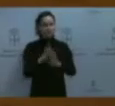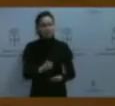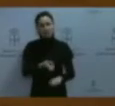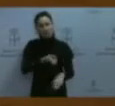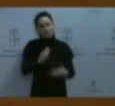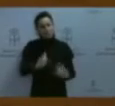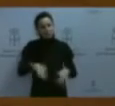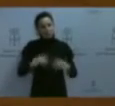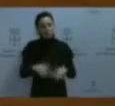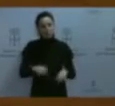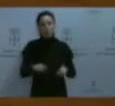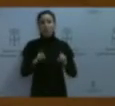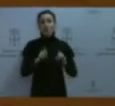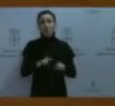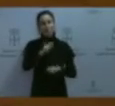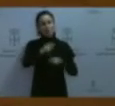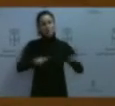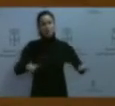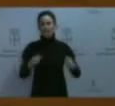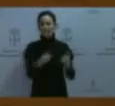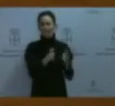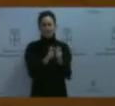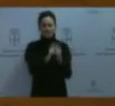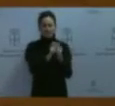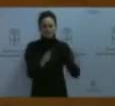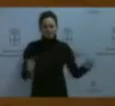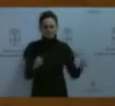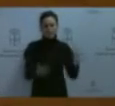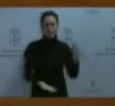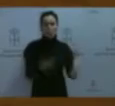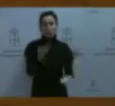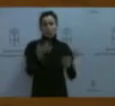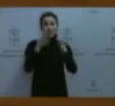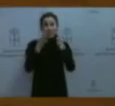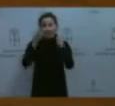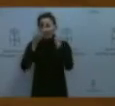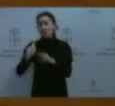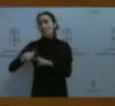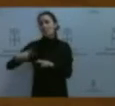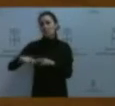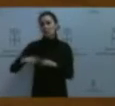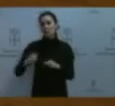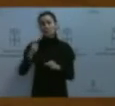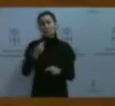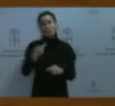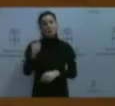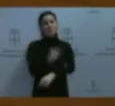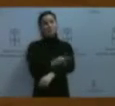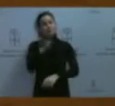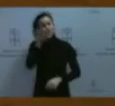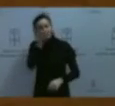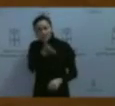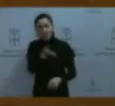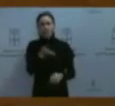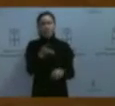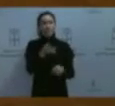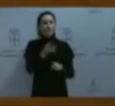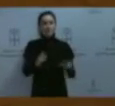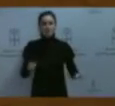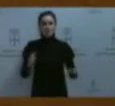rentabilidad que reforzar la plantilla en esta cantidad de efectivos que planteé, en anestesistas, en personal